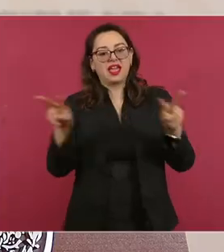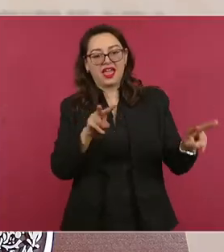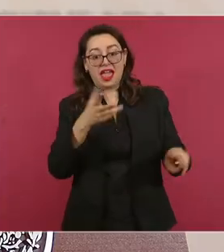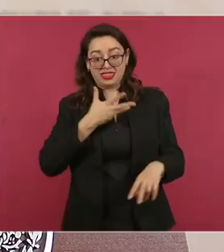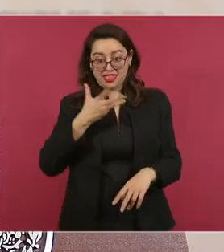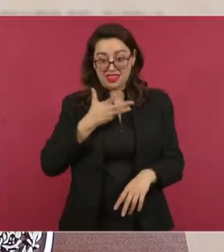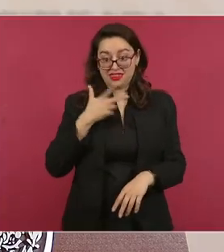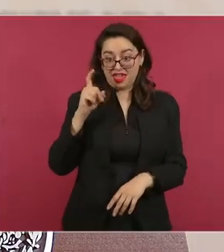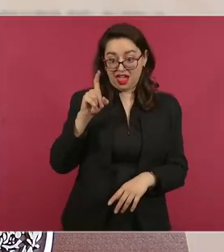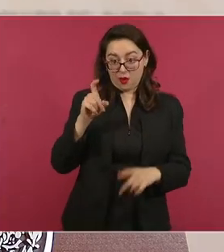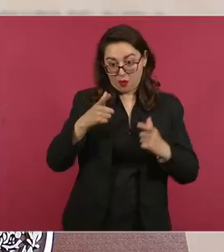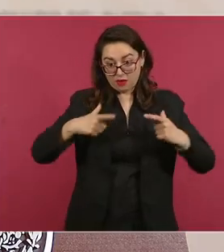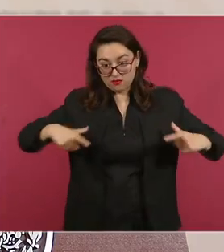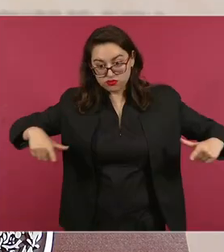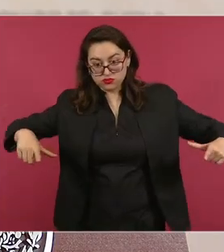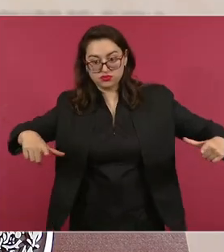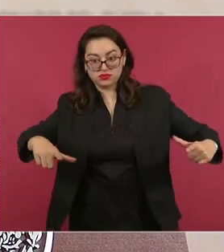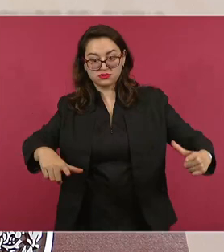laguna.